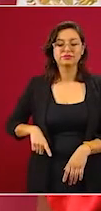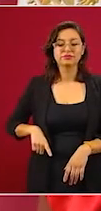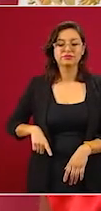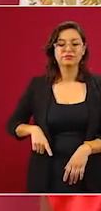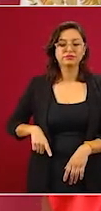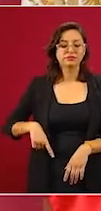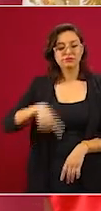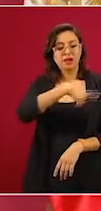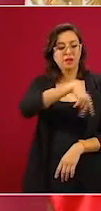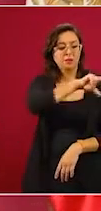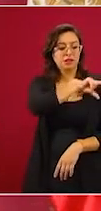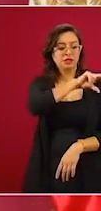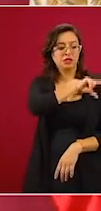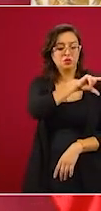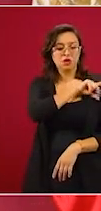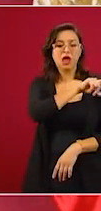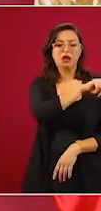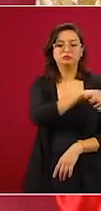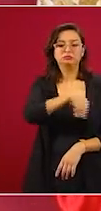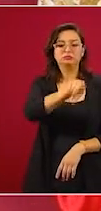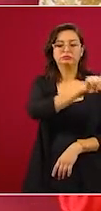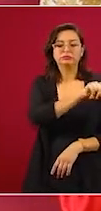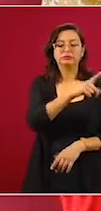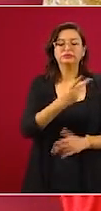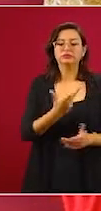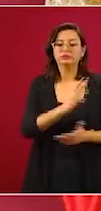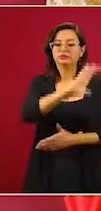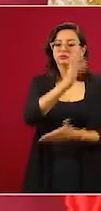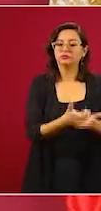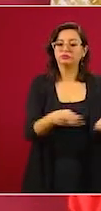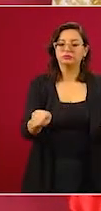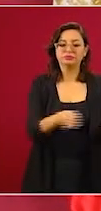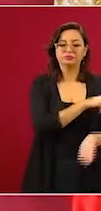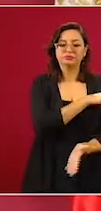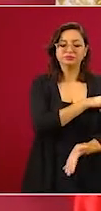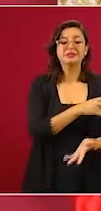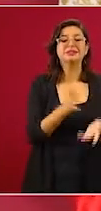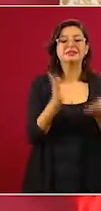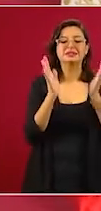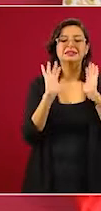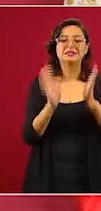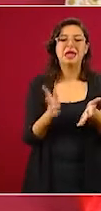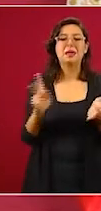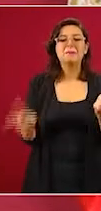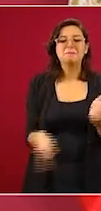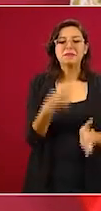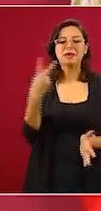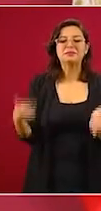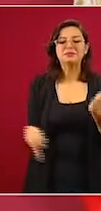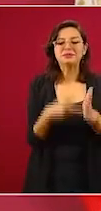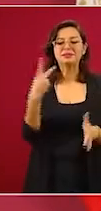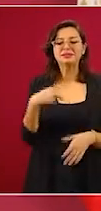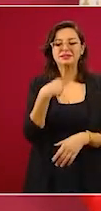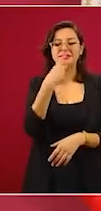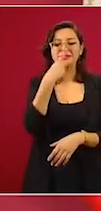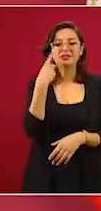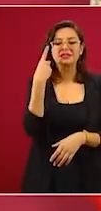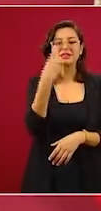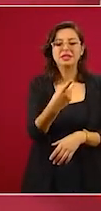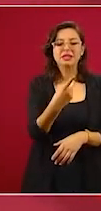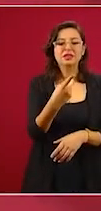particulares ya les esté he dicho como tenían